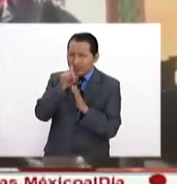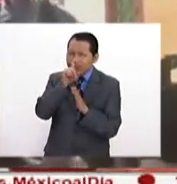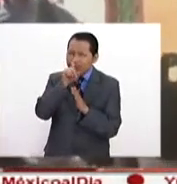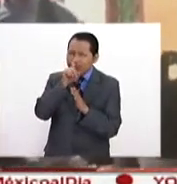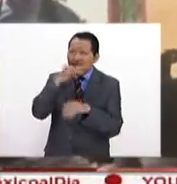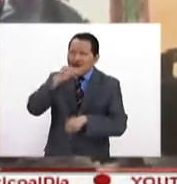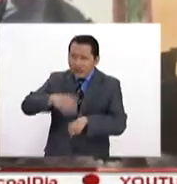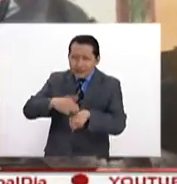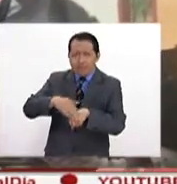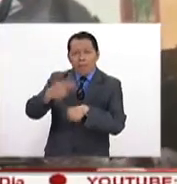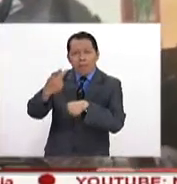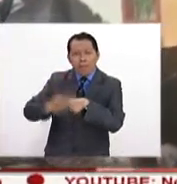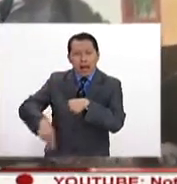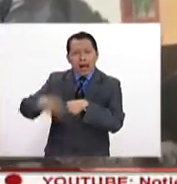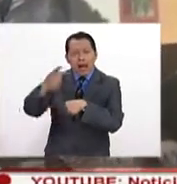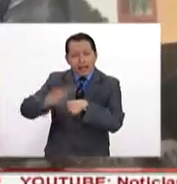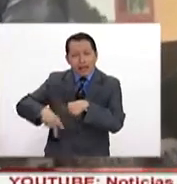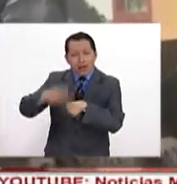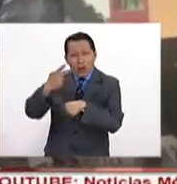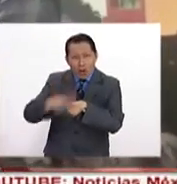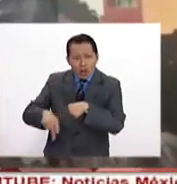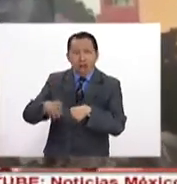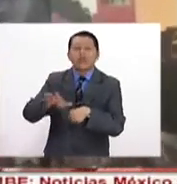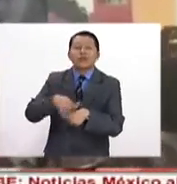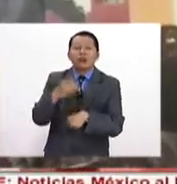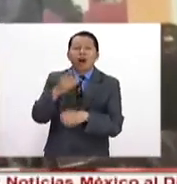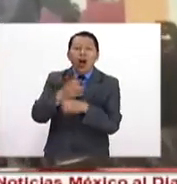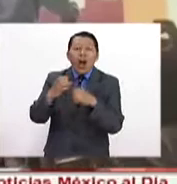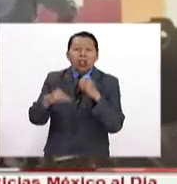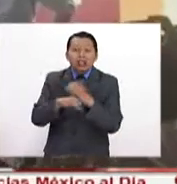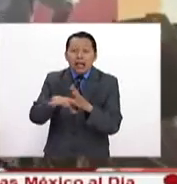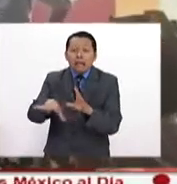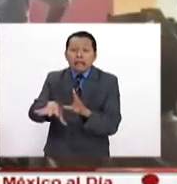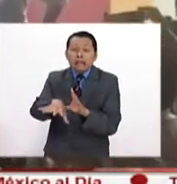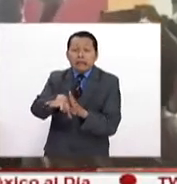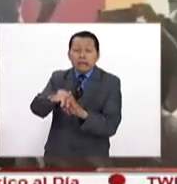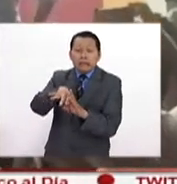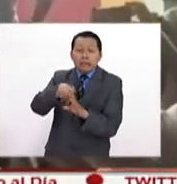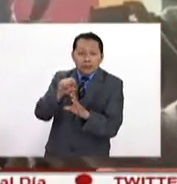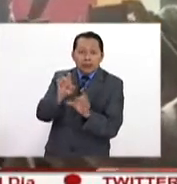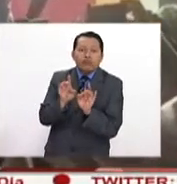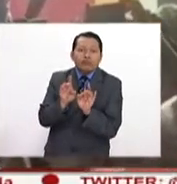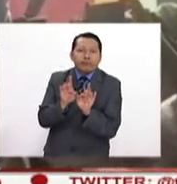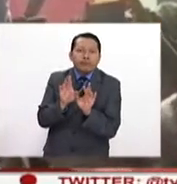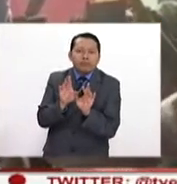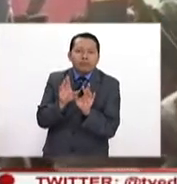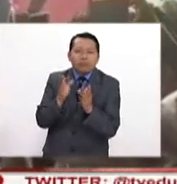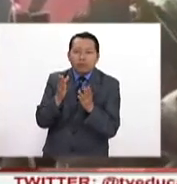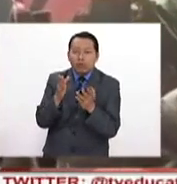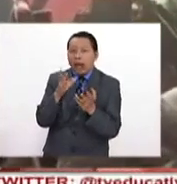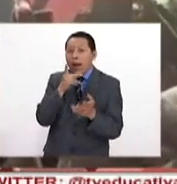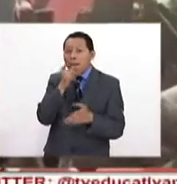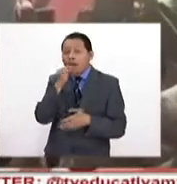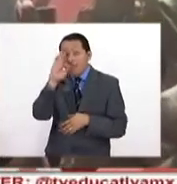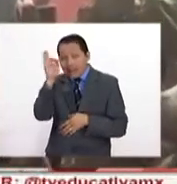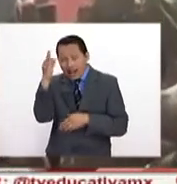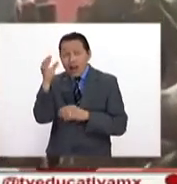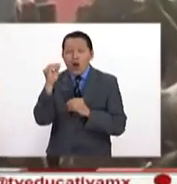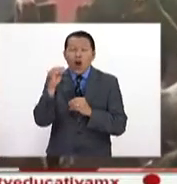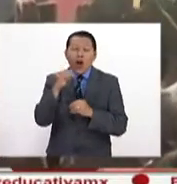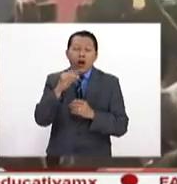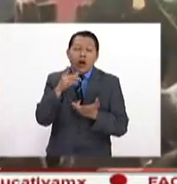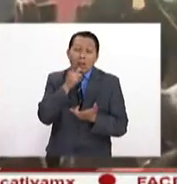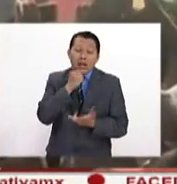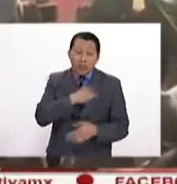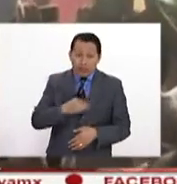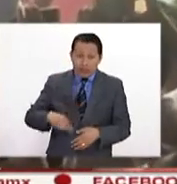grave riesgo y que por recuperar una cosa, sin saber hacerlo, sin tener el apoyo de la Policía Federal o de la Policía